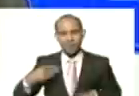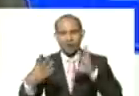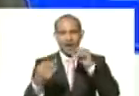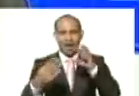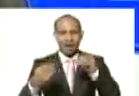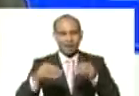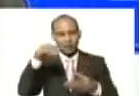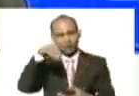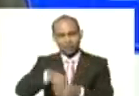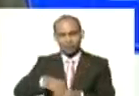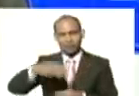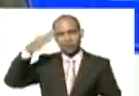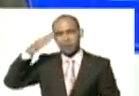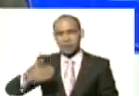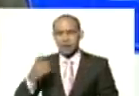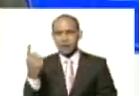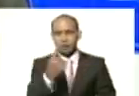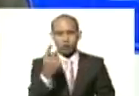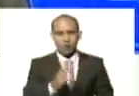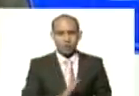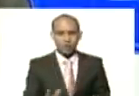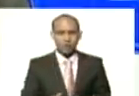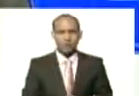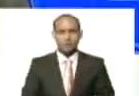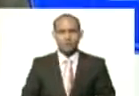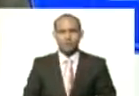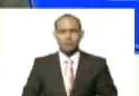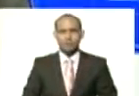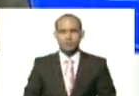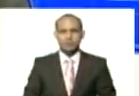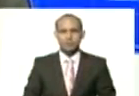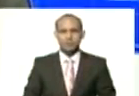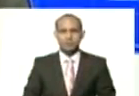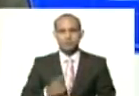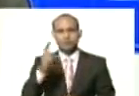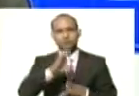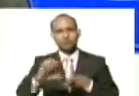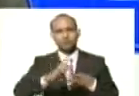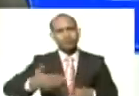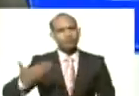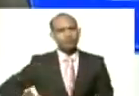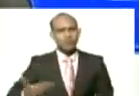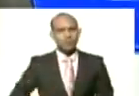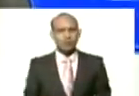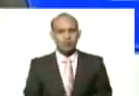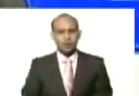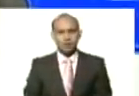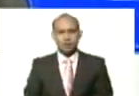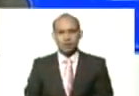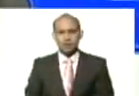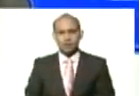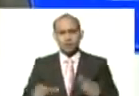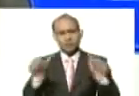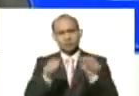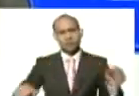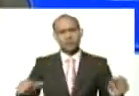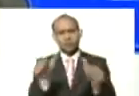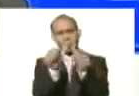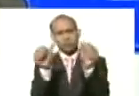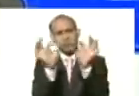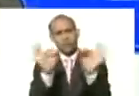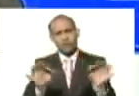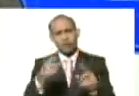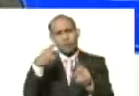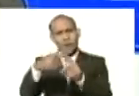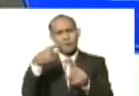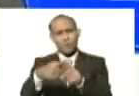hablando estrictamente del plano militar, de los combates. Y un elemento muy importante de los aspectos positivos está que la